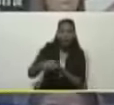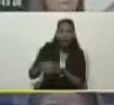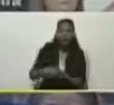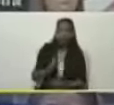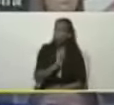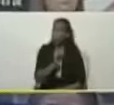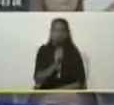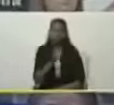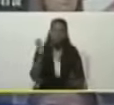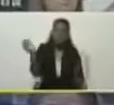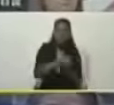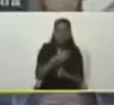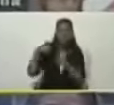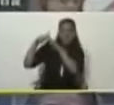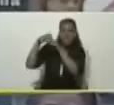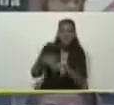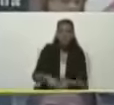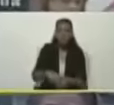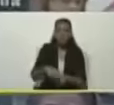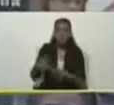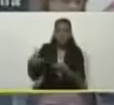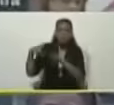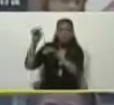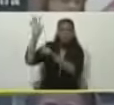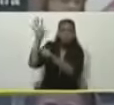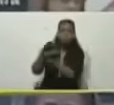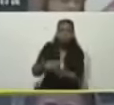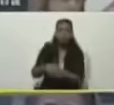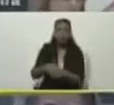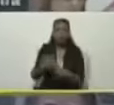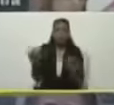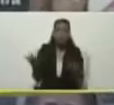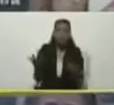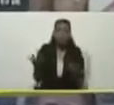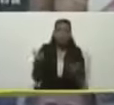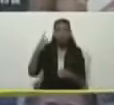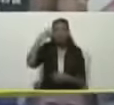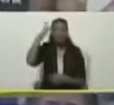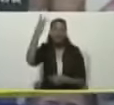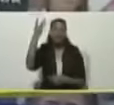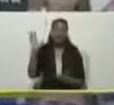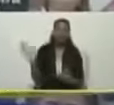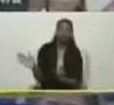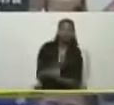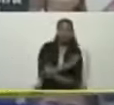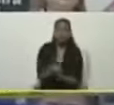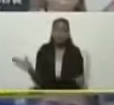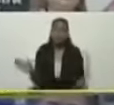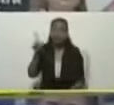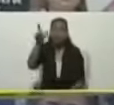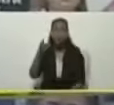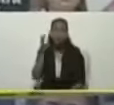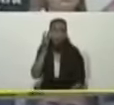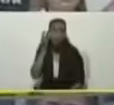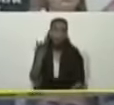Nadie va a venir a discriminar y aplicar teorías misóginas contra la